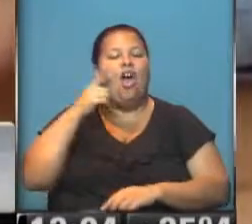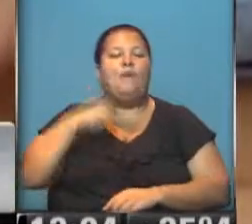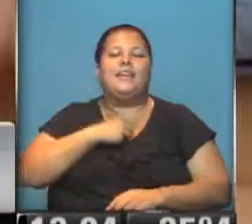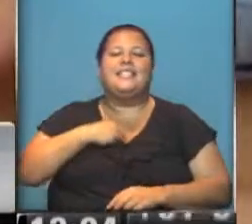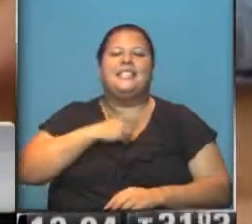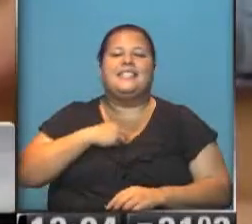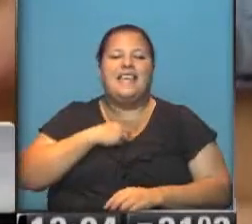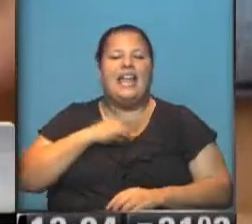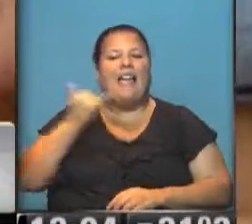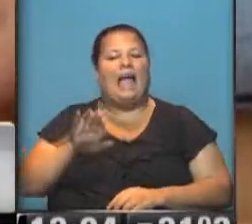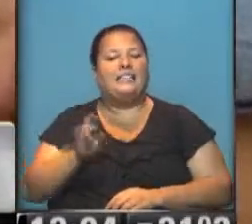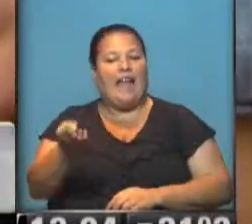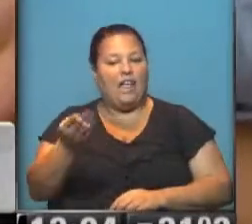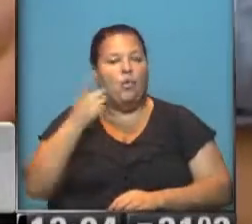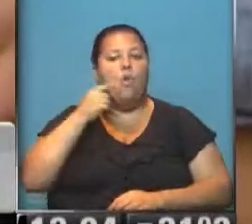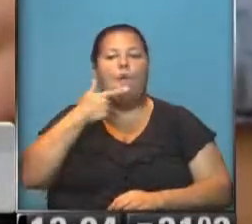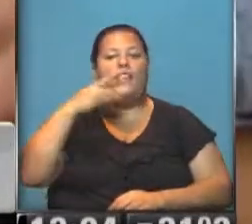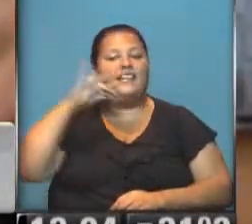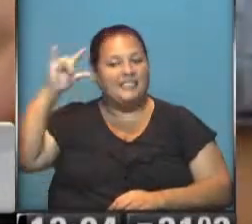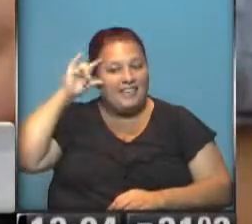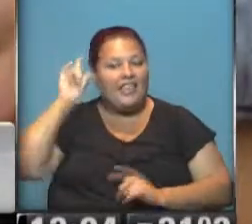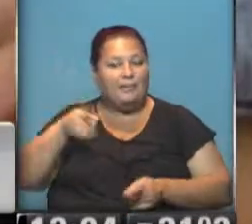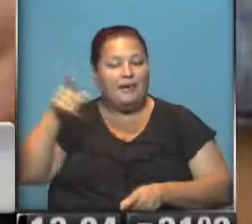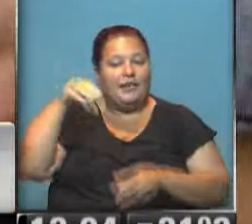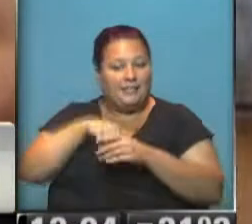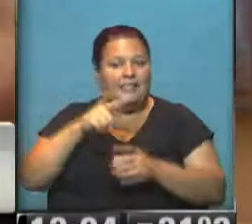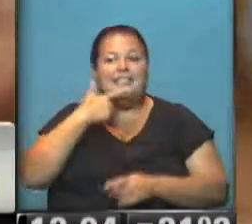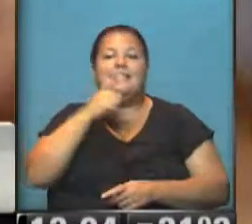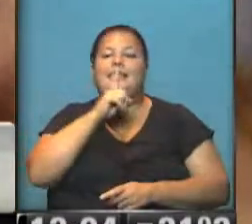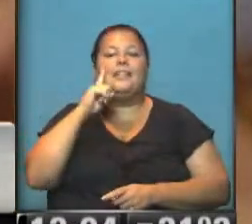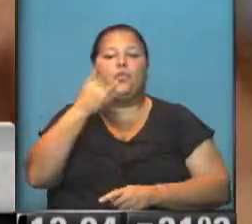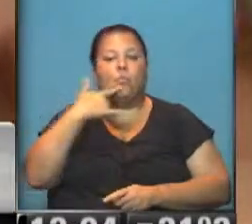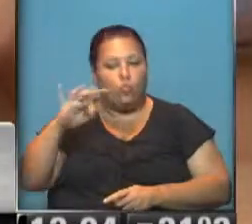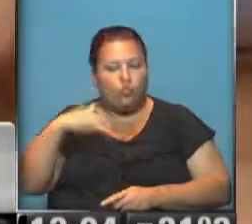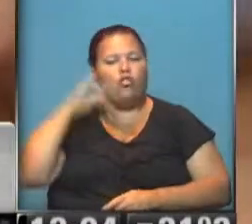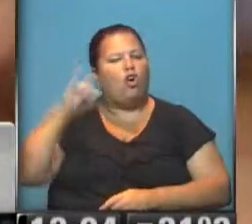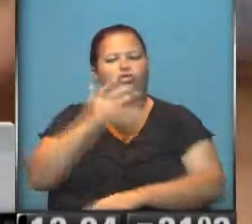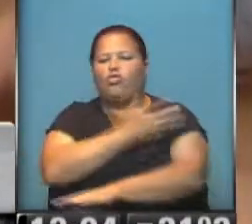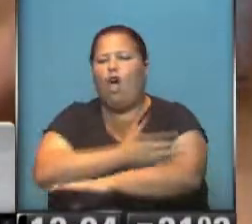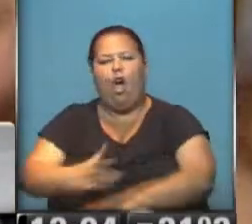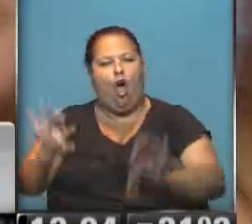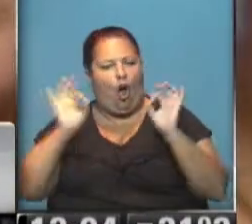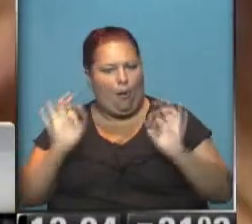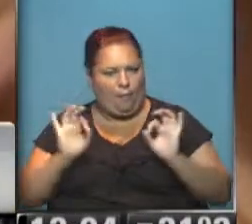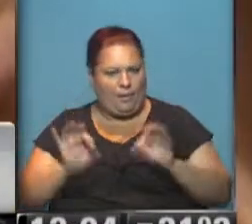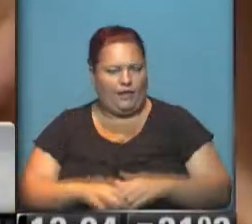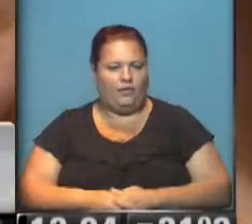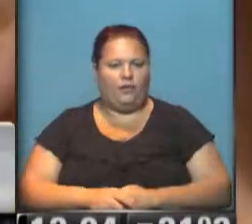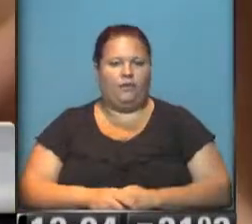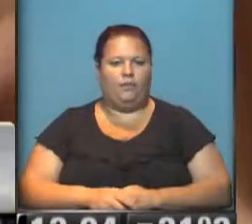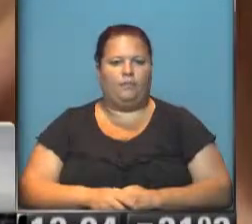sentido traicionado por un agente de la CIDE y es este agente James Fiuso? Sí, le conté absolutamente todo, lo